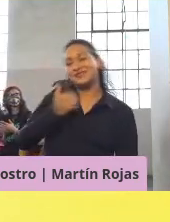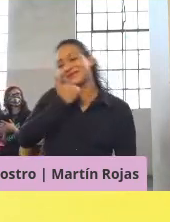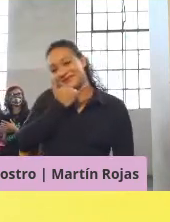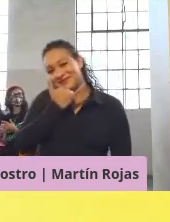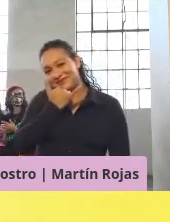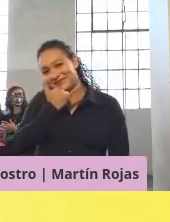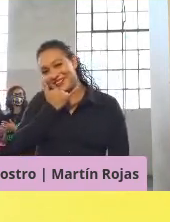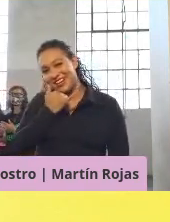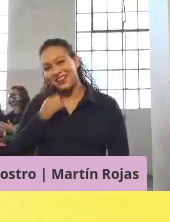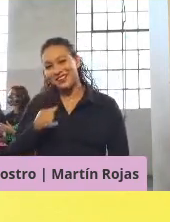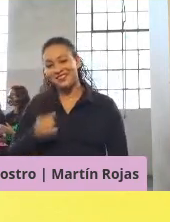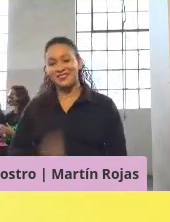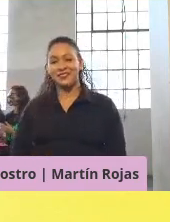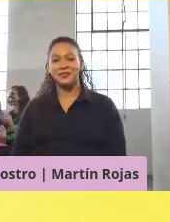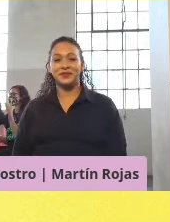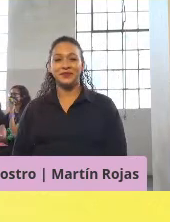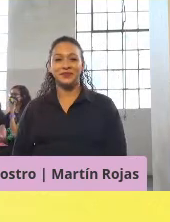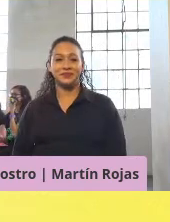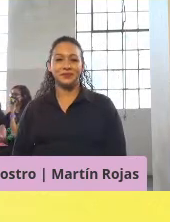voy a improvisar.